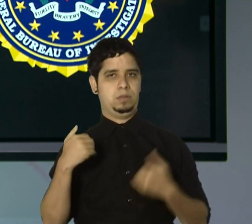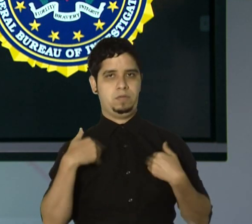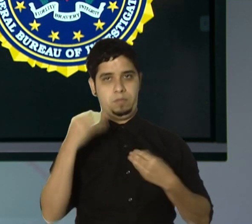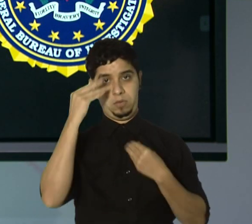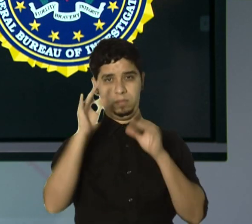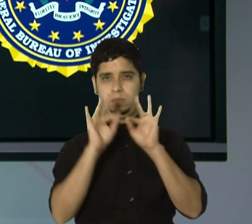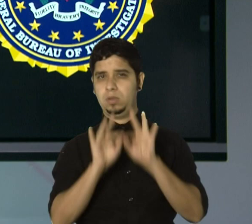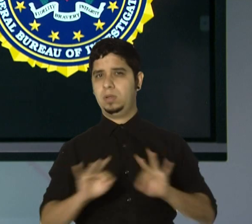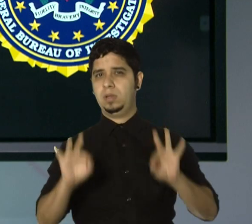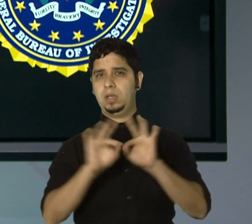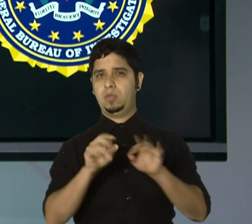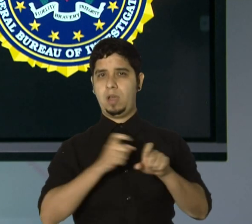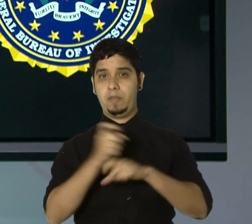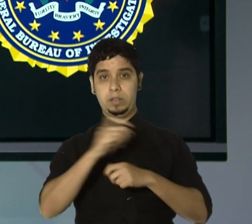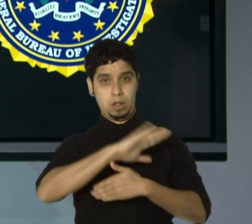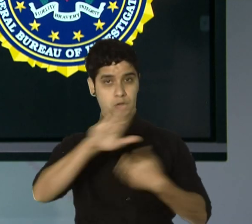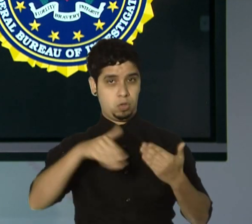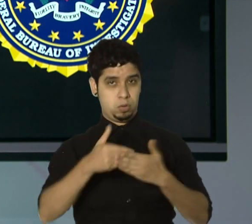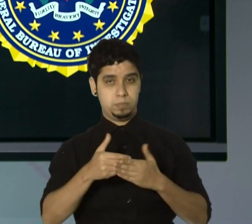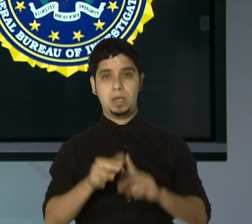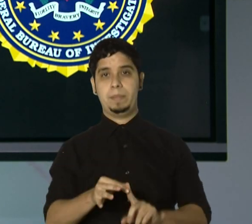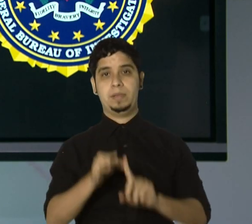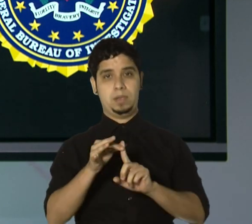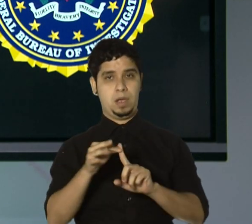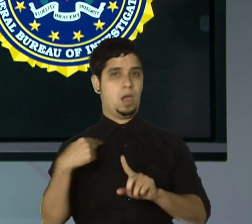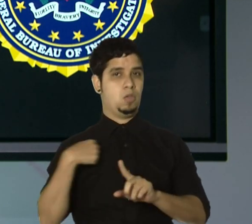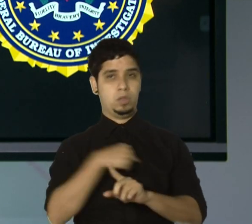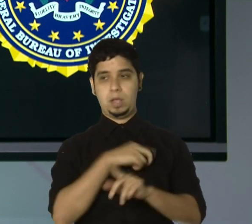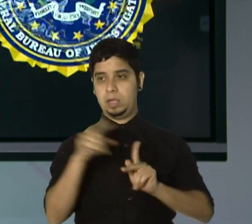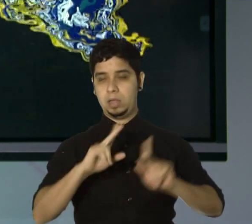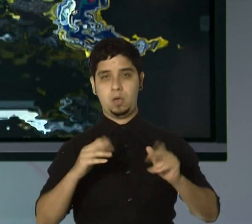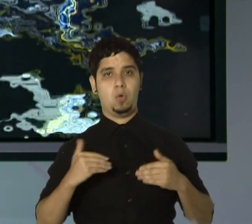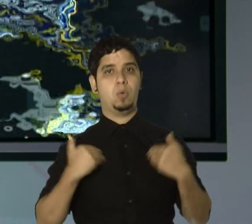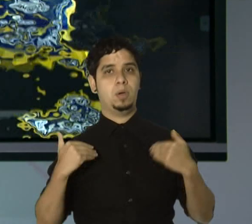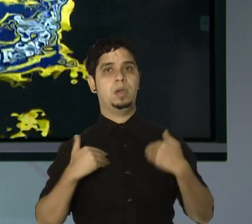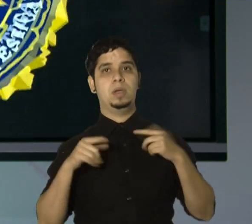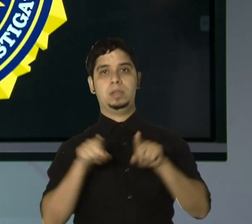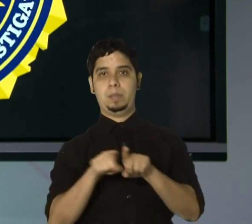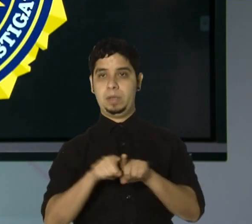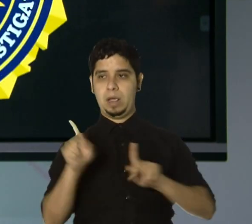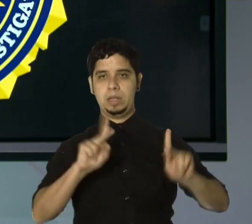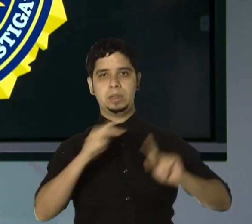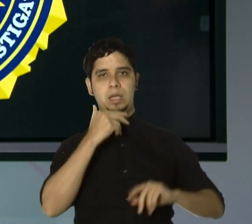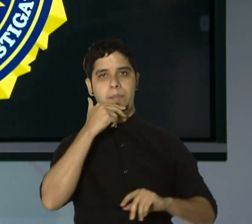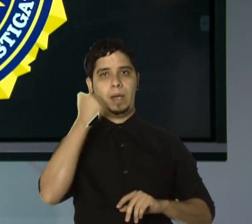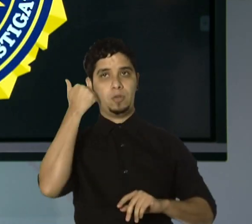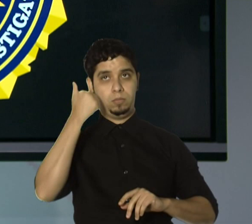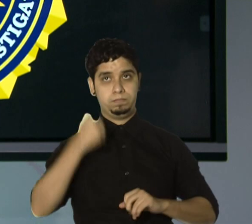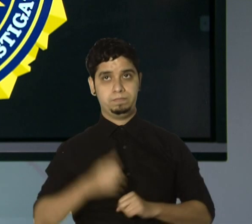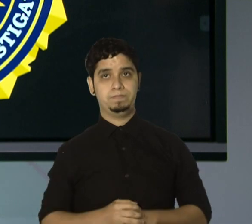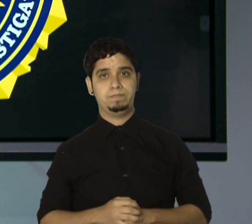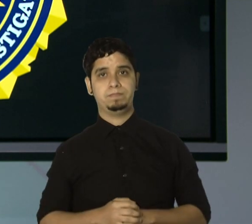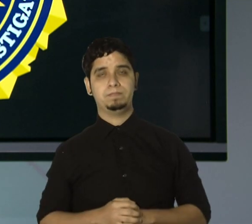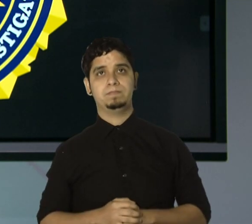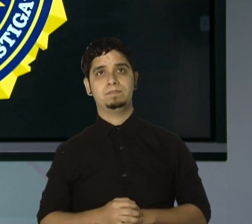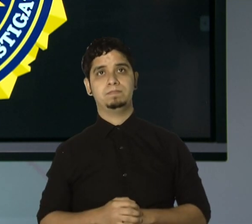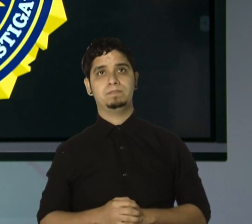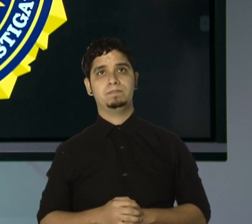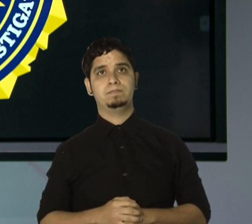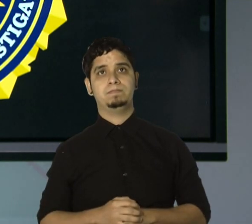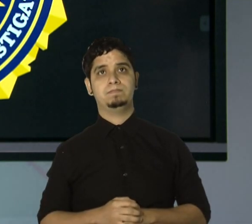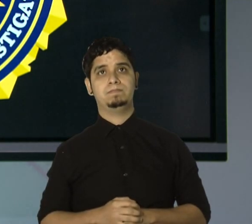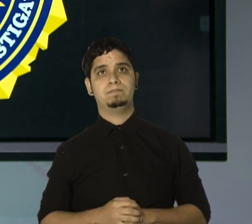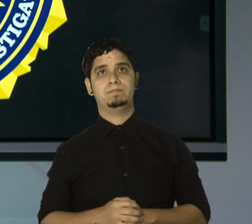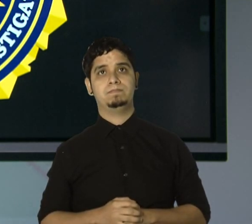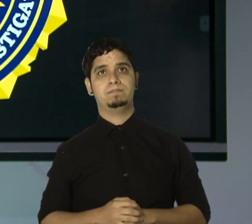que nos afecta a todos, especialmente a nuestros jóvenes y a nuestros ancianos de crímenes